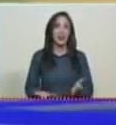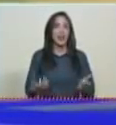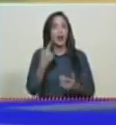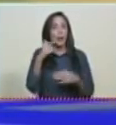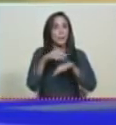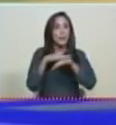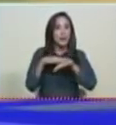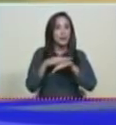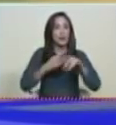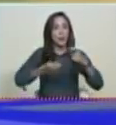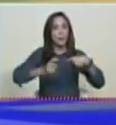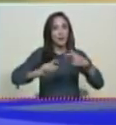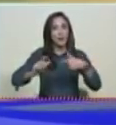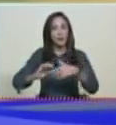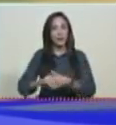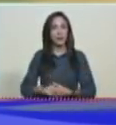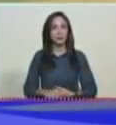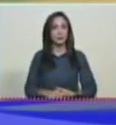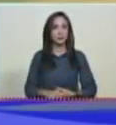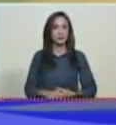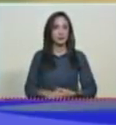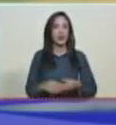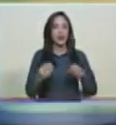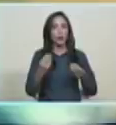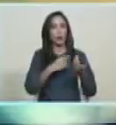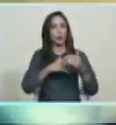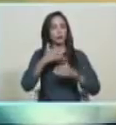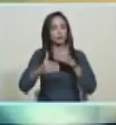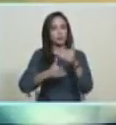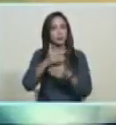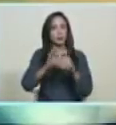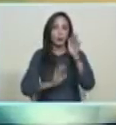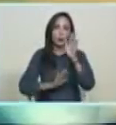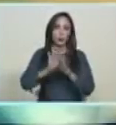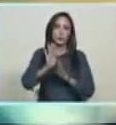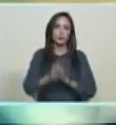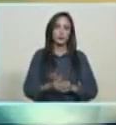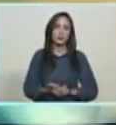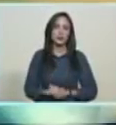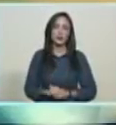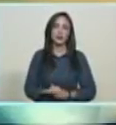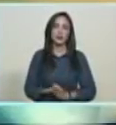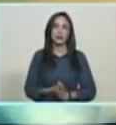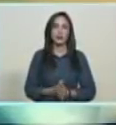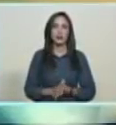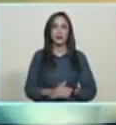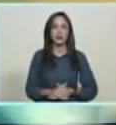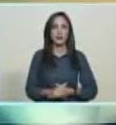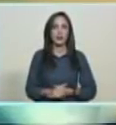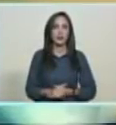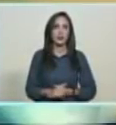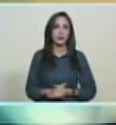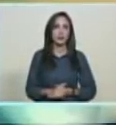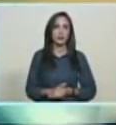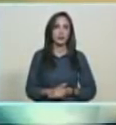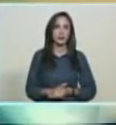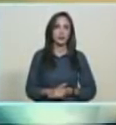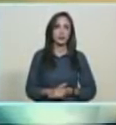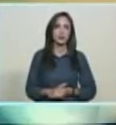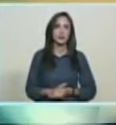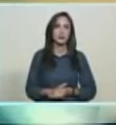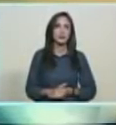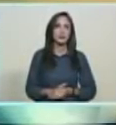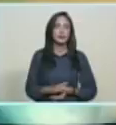Comercio Exterior para promover las inversiones y la exportación, ¿verdad?